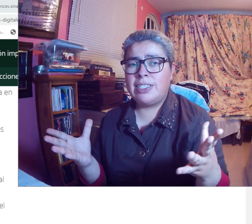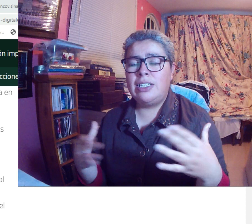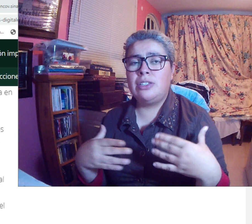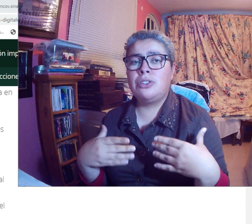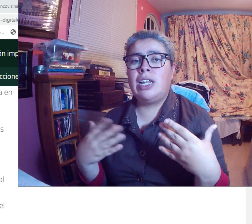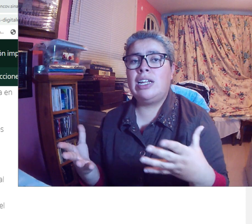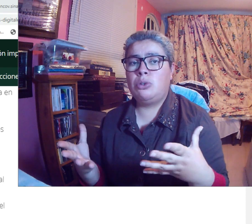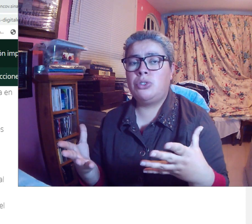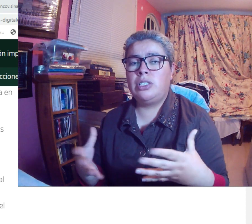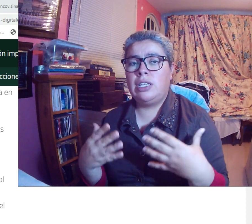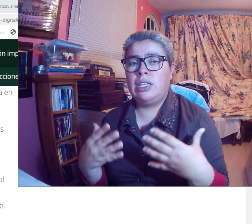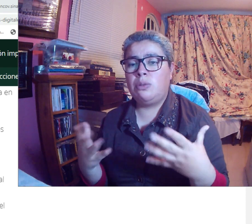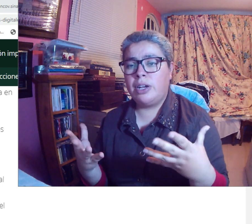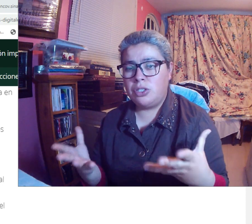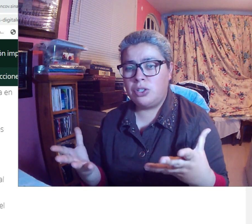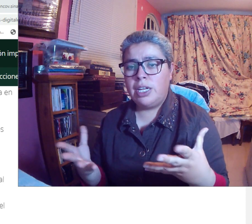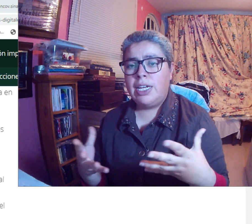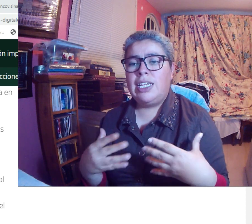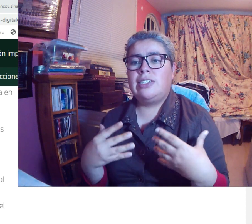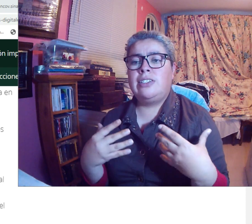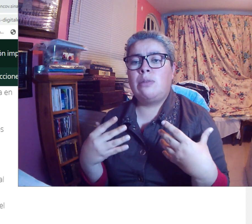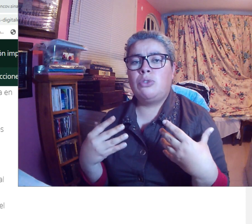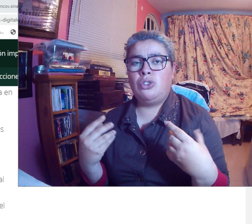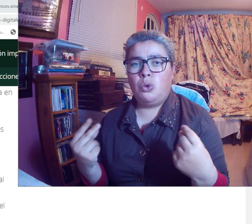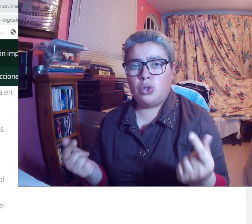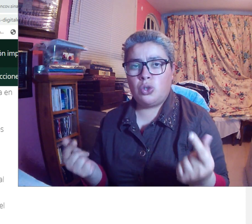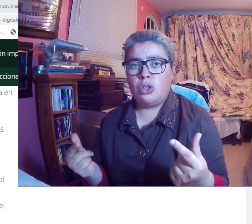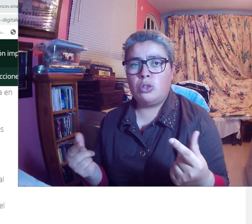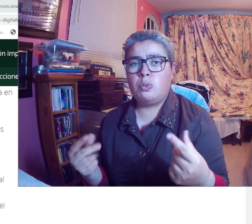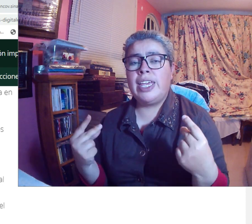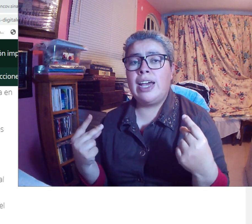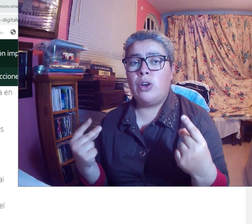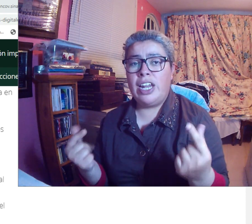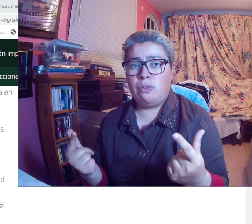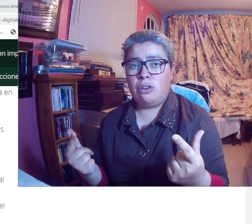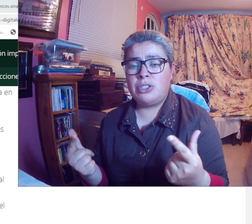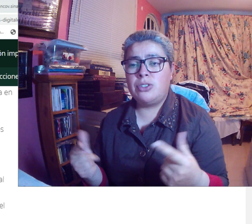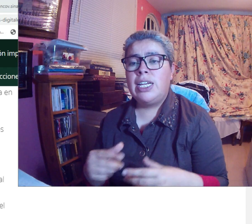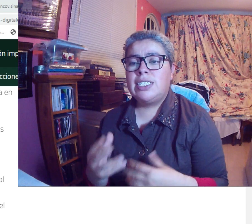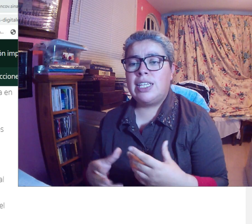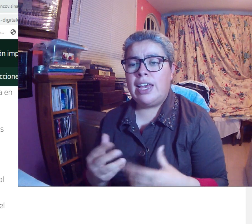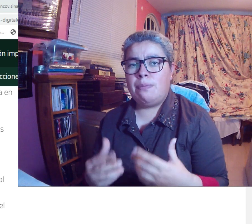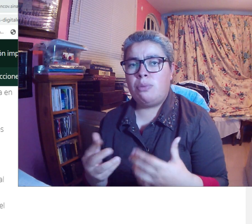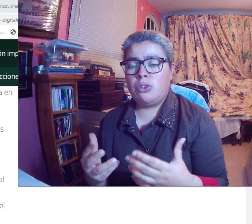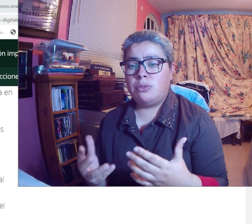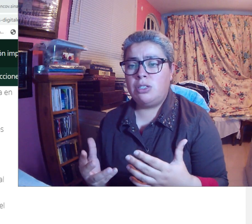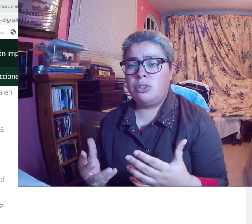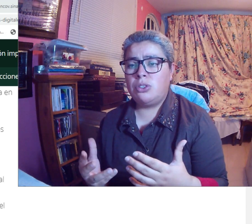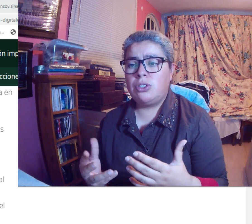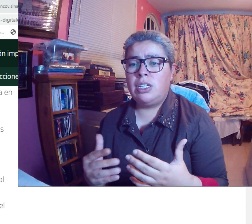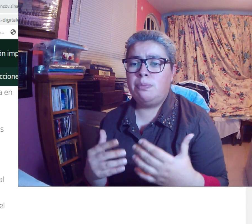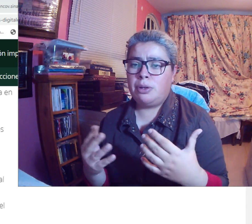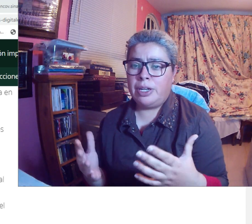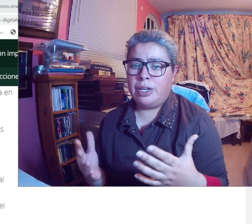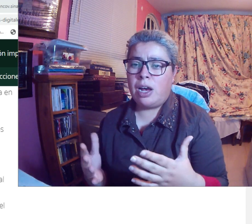trabaja así dentro de la neurociencia y de la educación. Necesitamos títulos cortos porque ya hoy la información se da en pocos